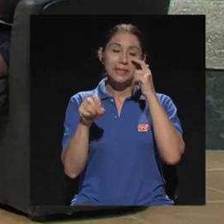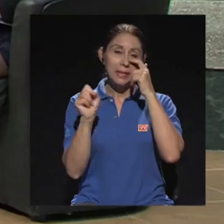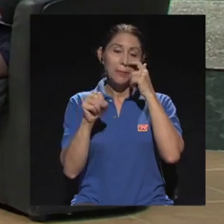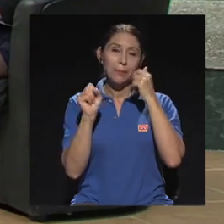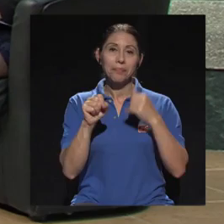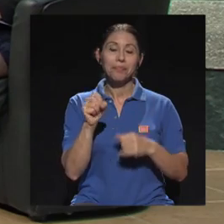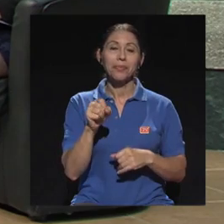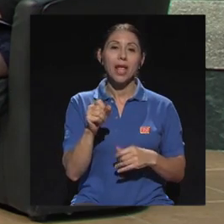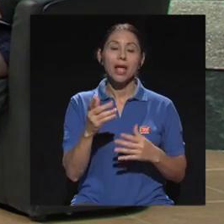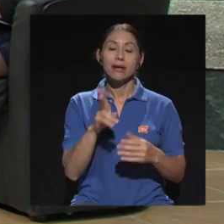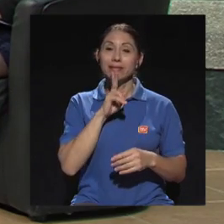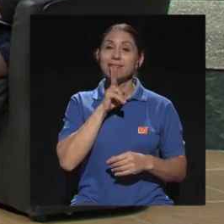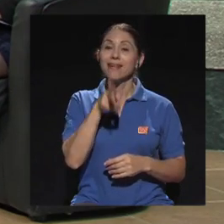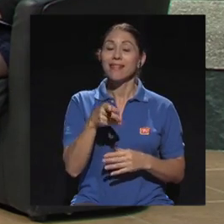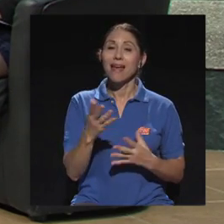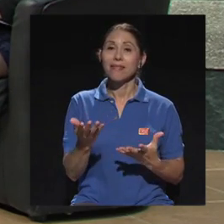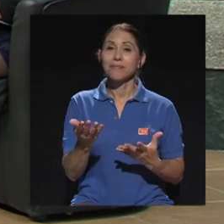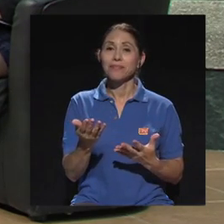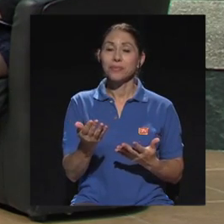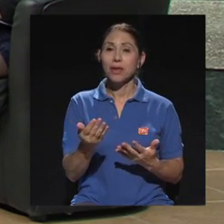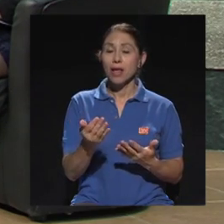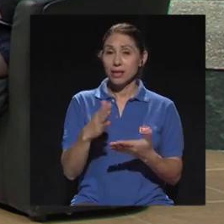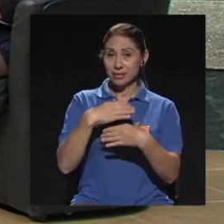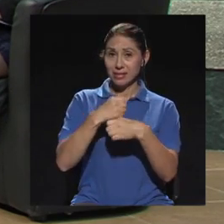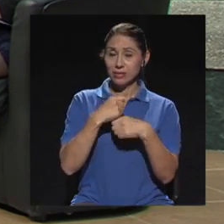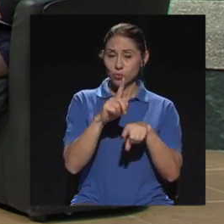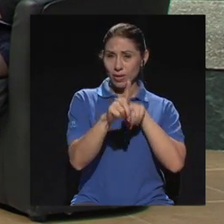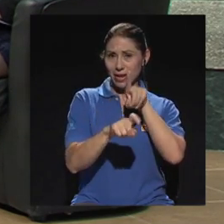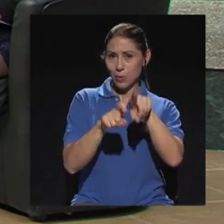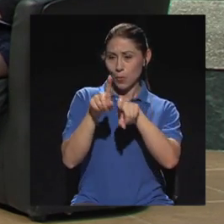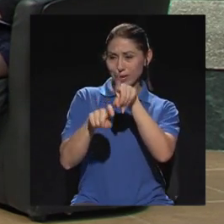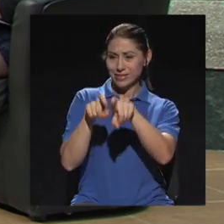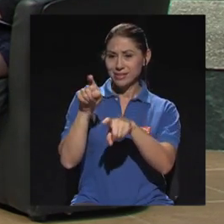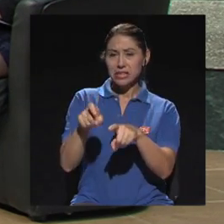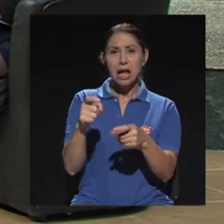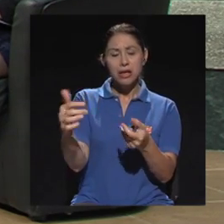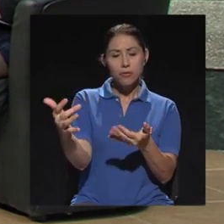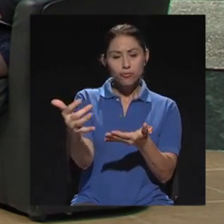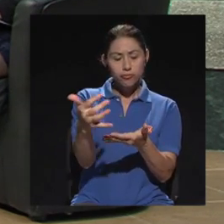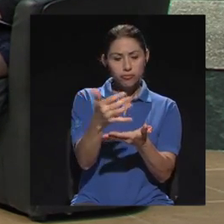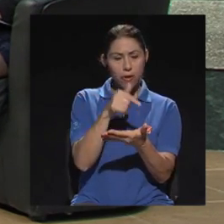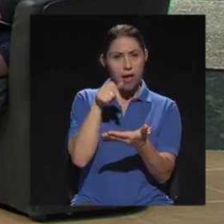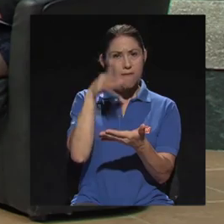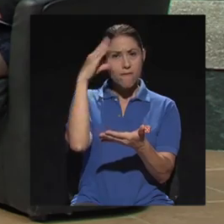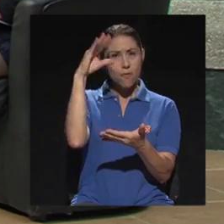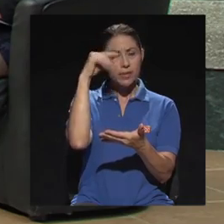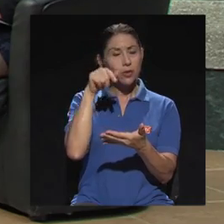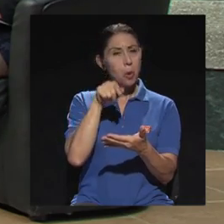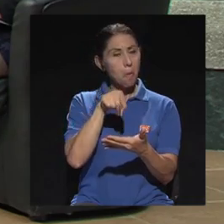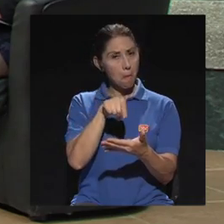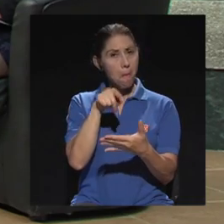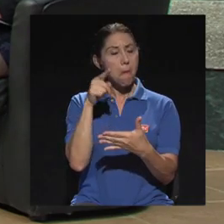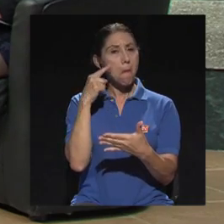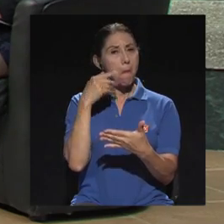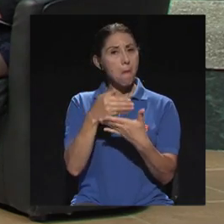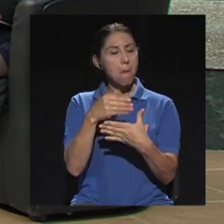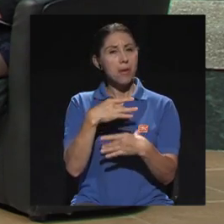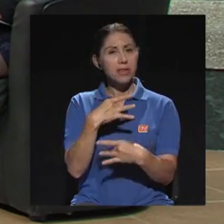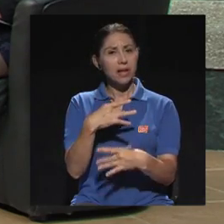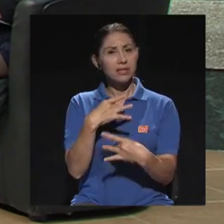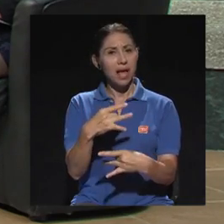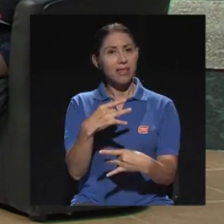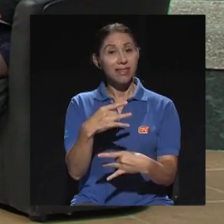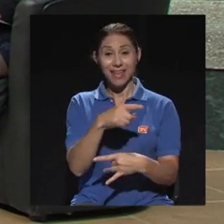sí. En realidad, parte de lo que la encuesta refleja y que es interesante, cuando a los jóvenes